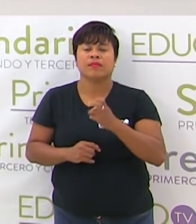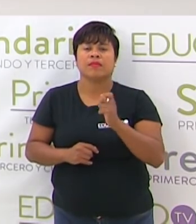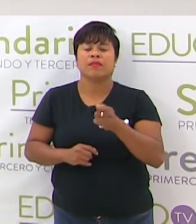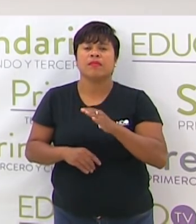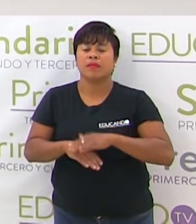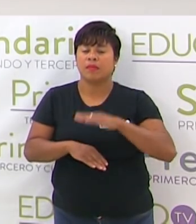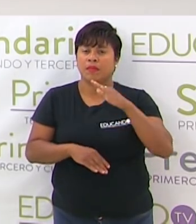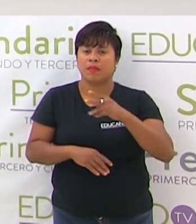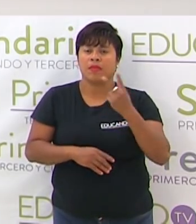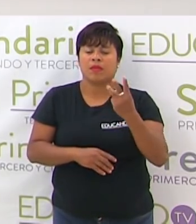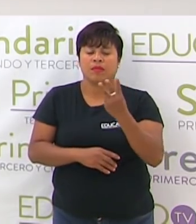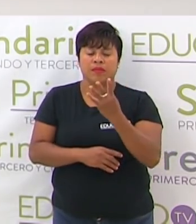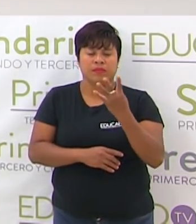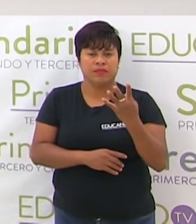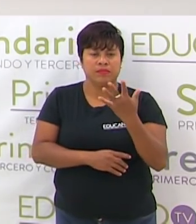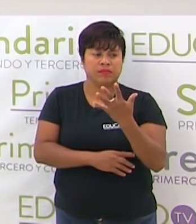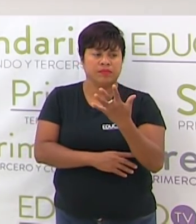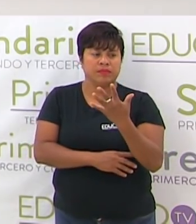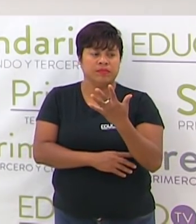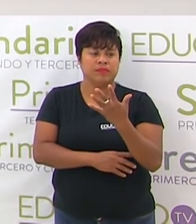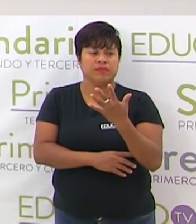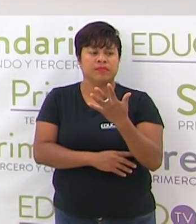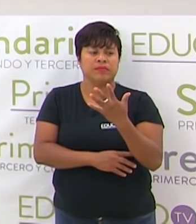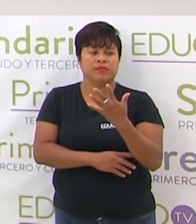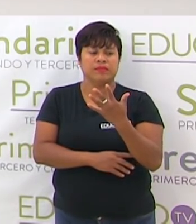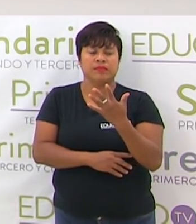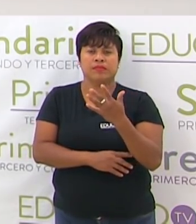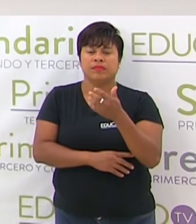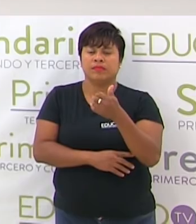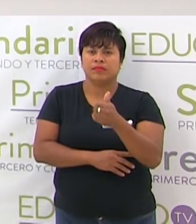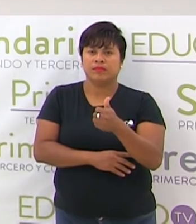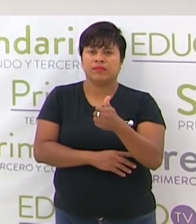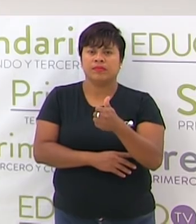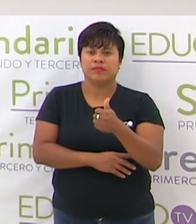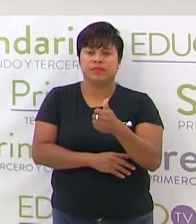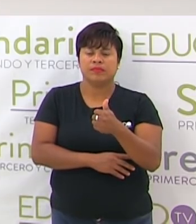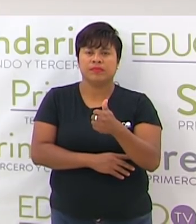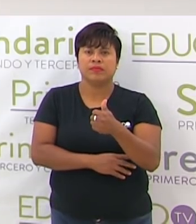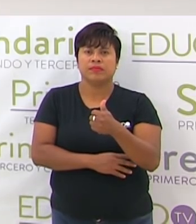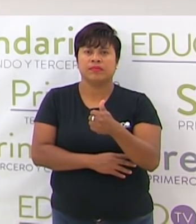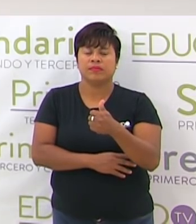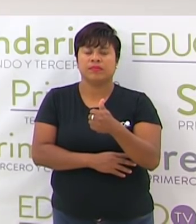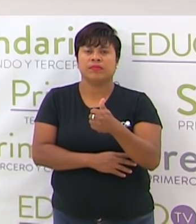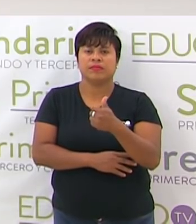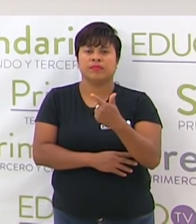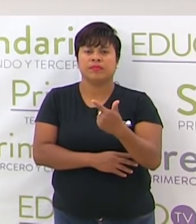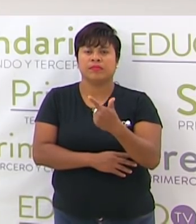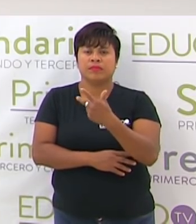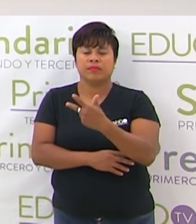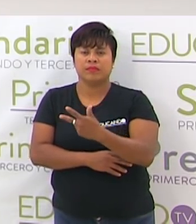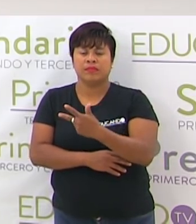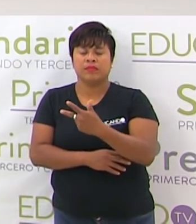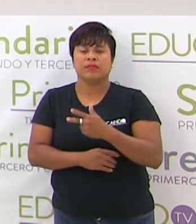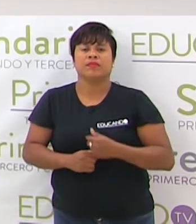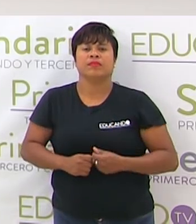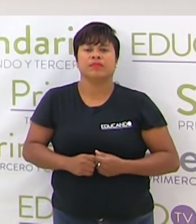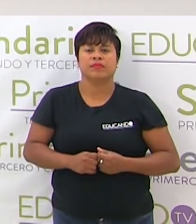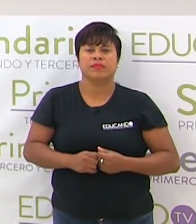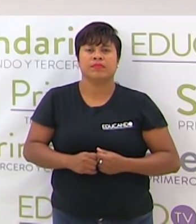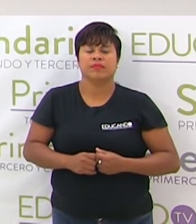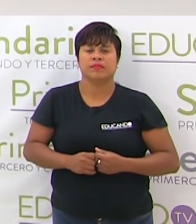Serían más 2, 3, 4, 5, 6, 7 y